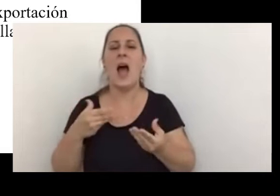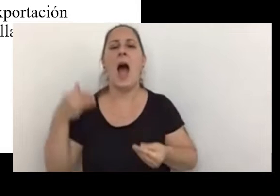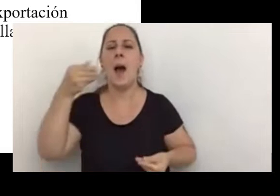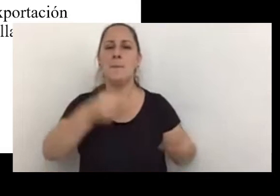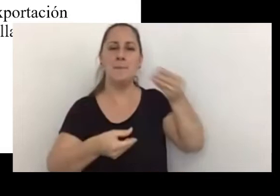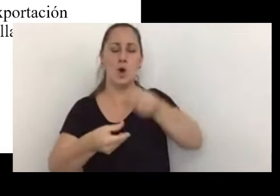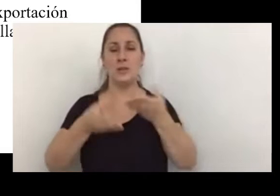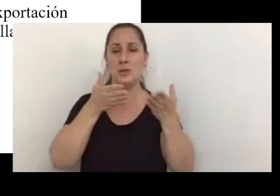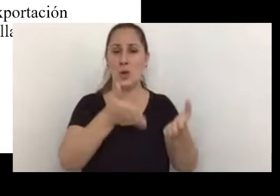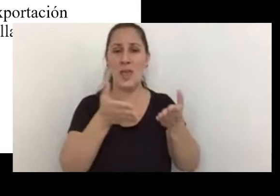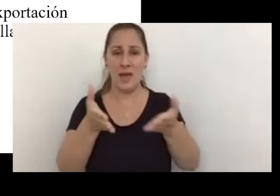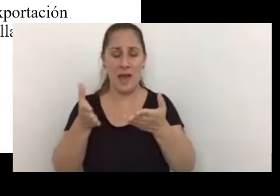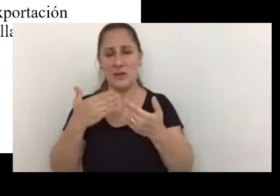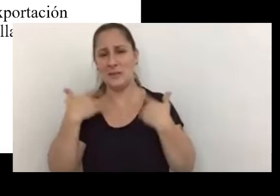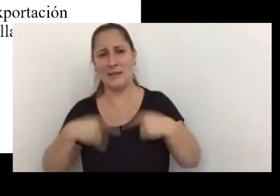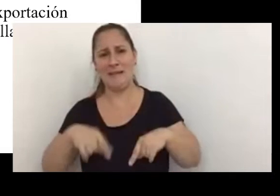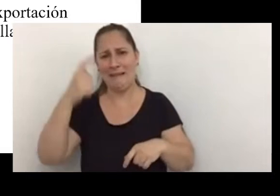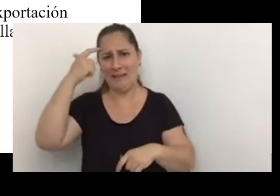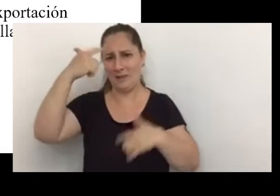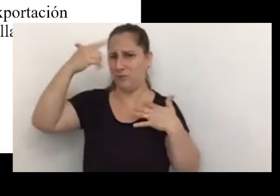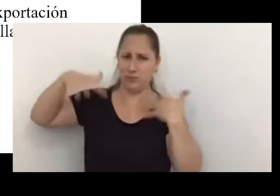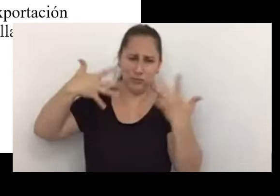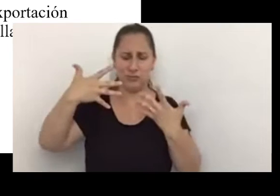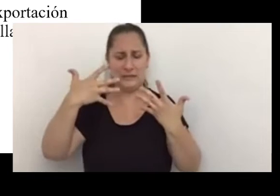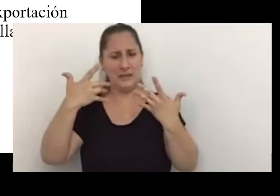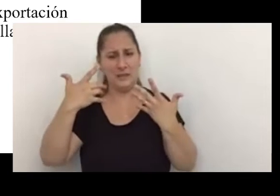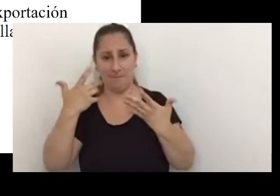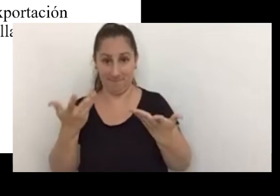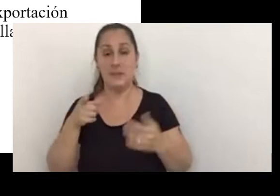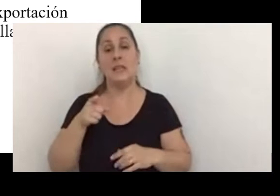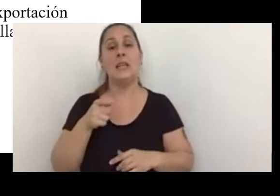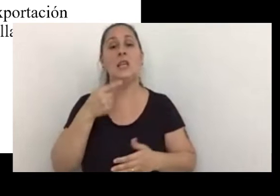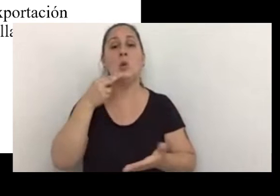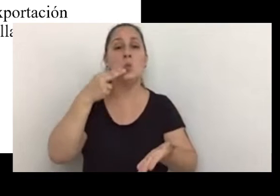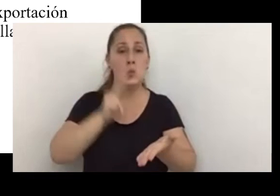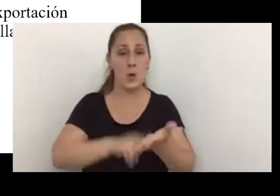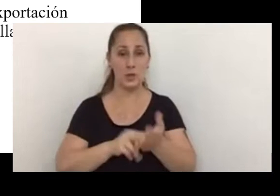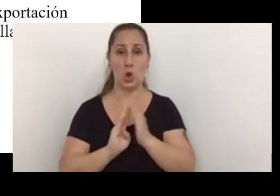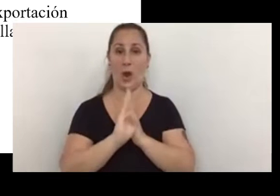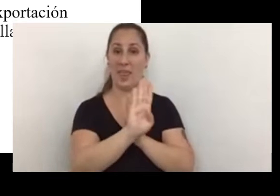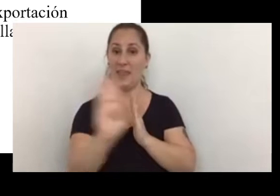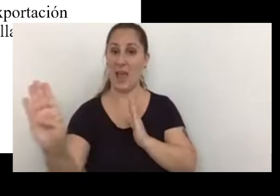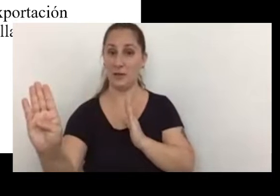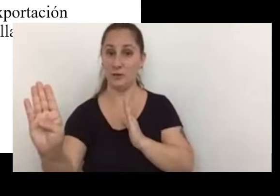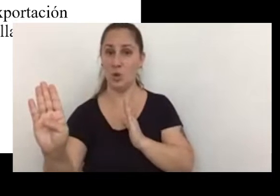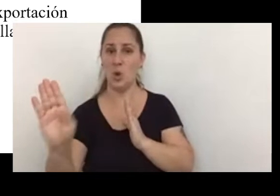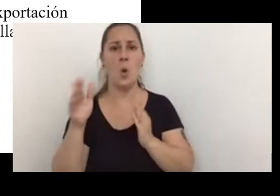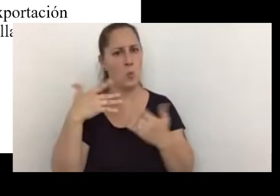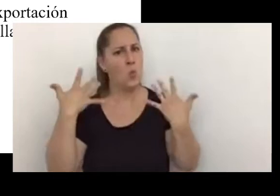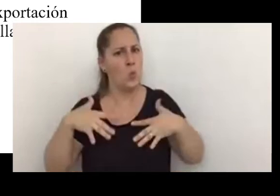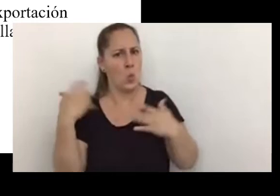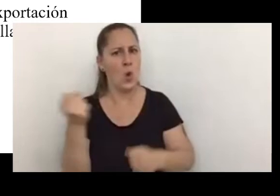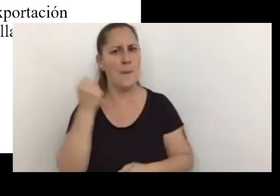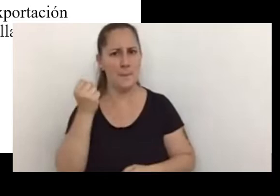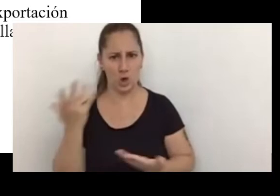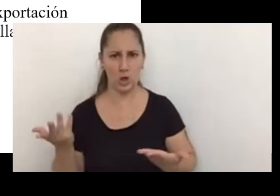de cabeza está generando, y donde los impuestos indirectos eran muy significativos.